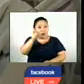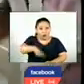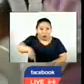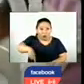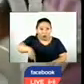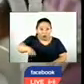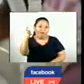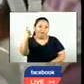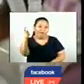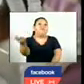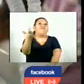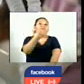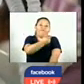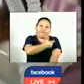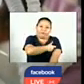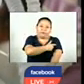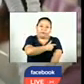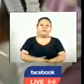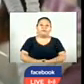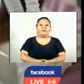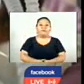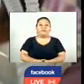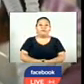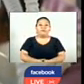sido vacunados contra esta enfermedad.